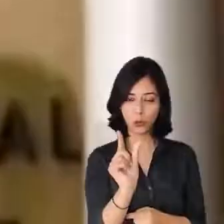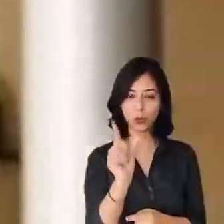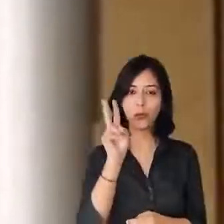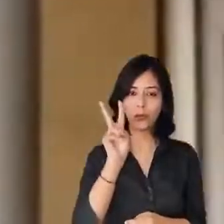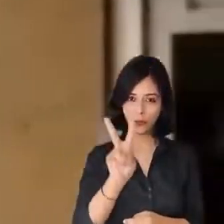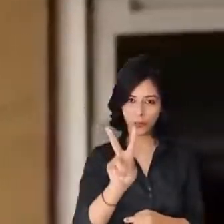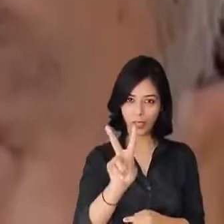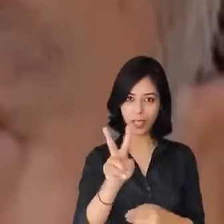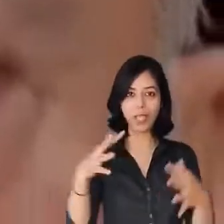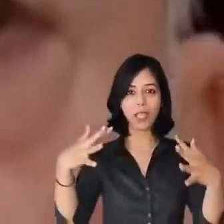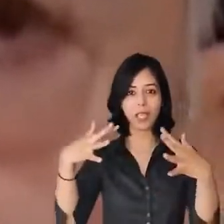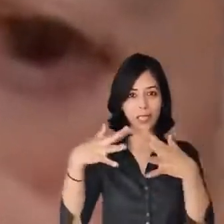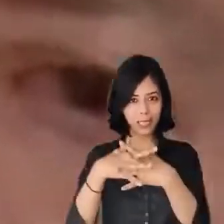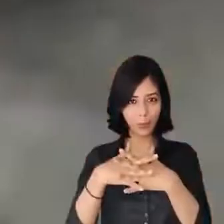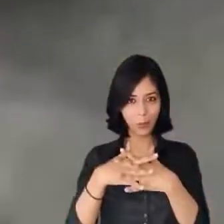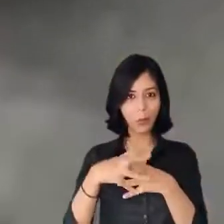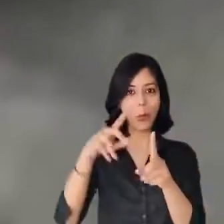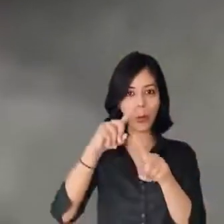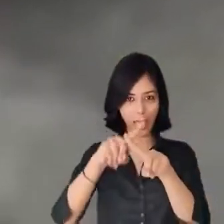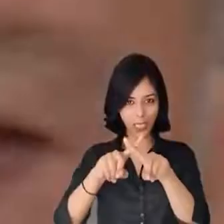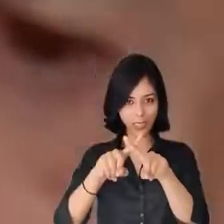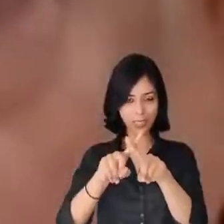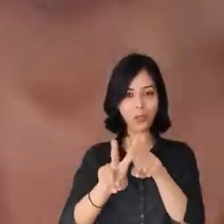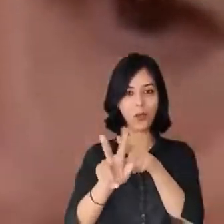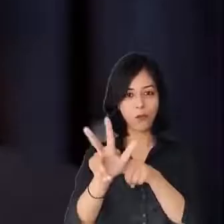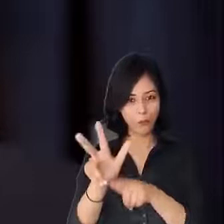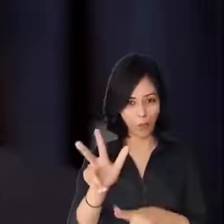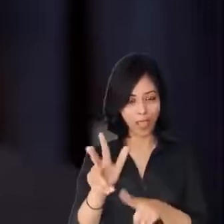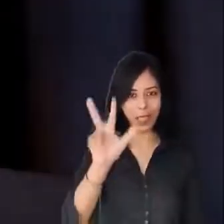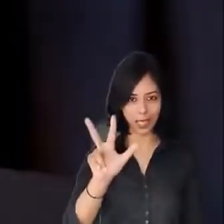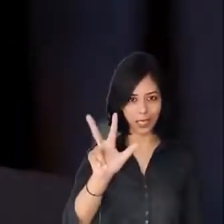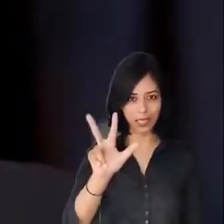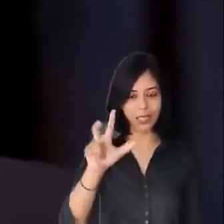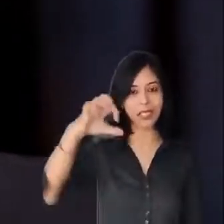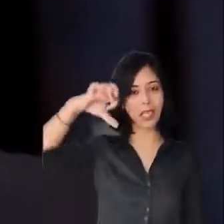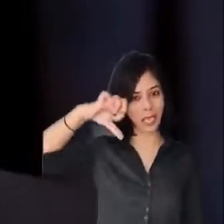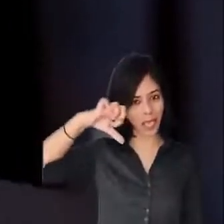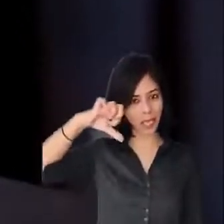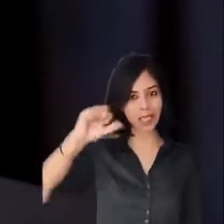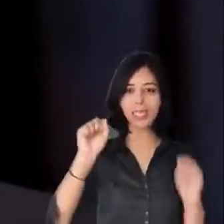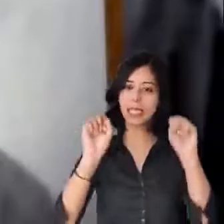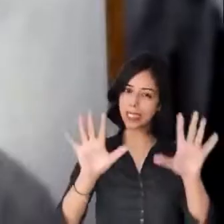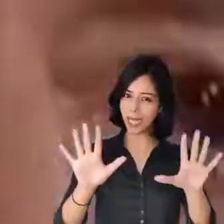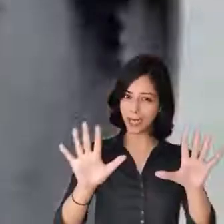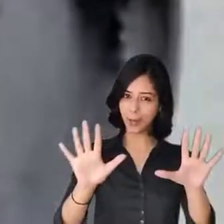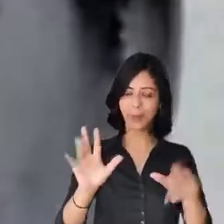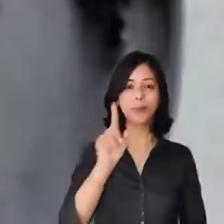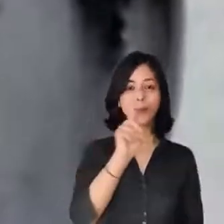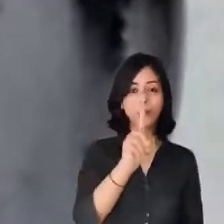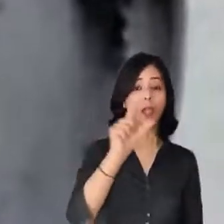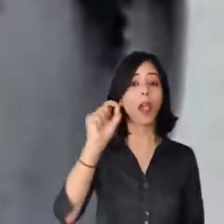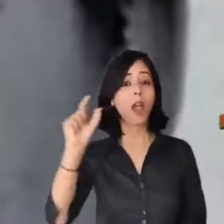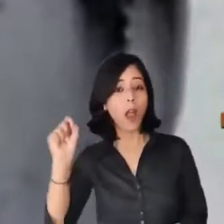Actuaba con mucha arrogancia. ¿Para qué me trajeron hasta acá? ¿De qué piensan acusarme?